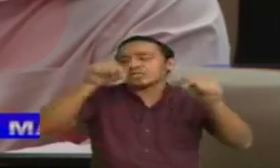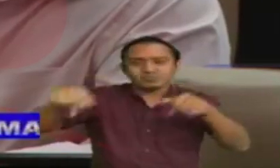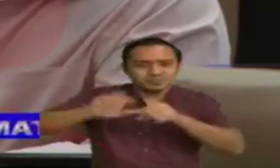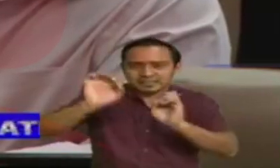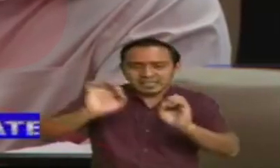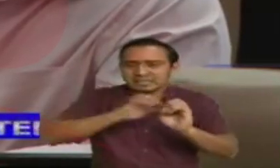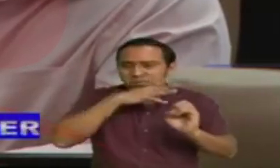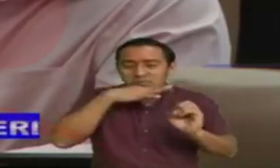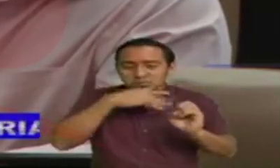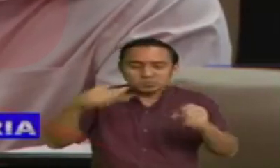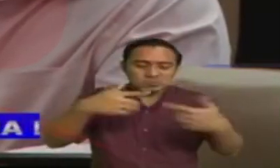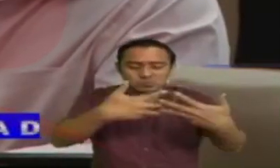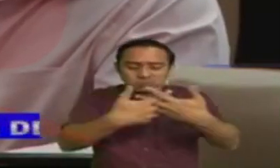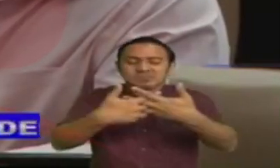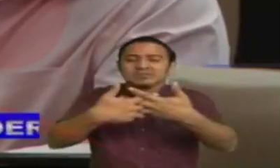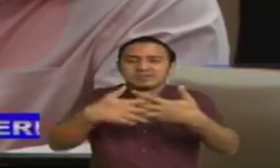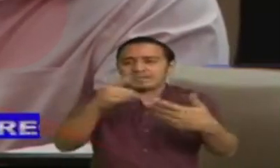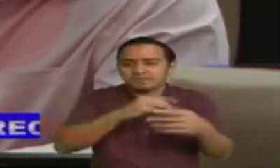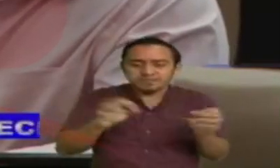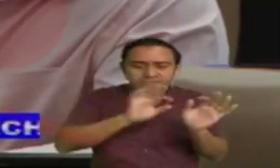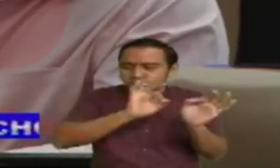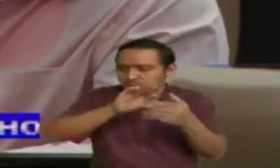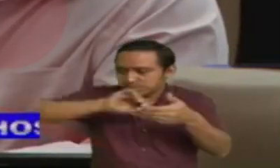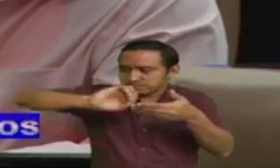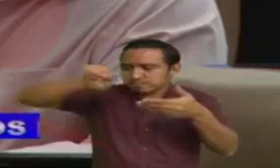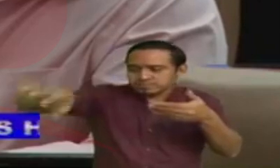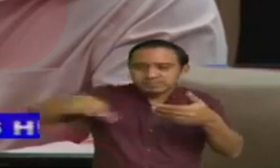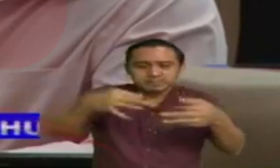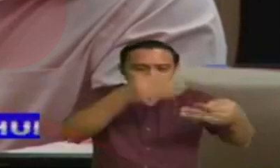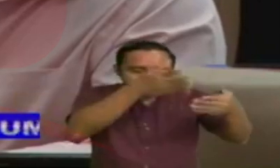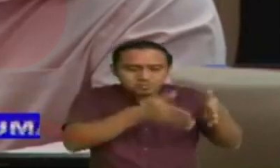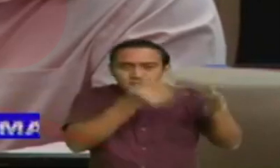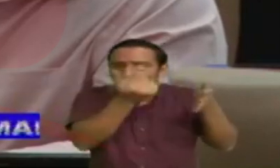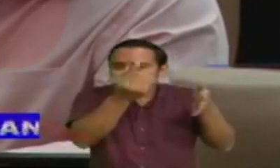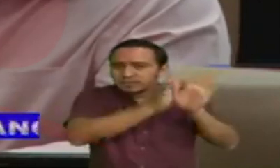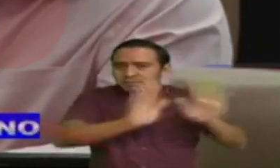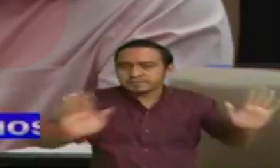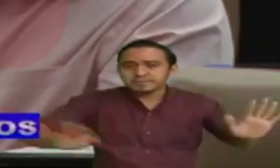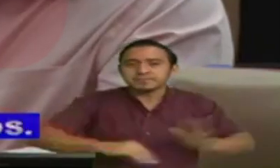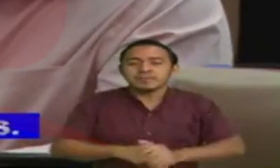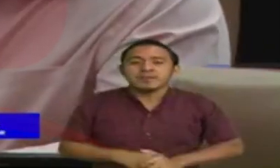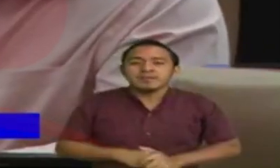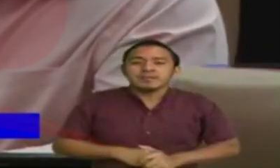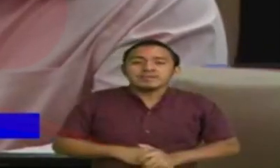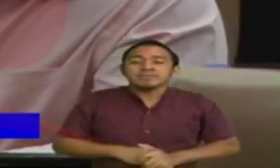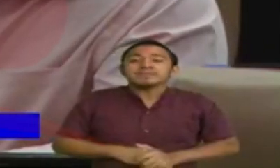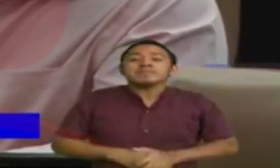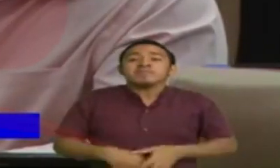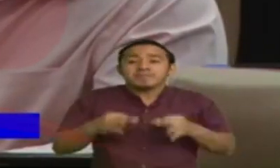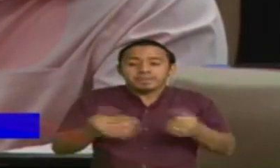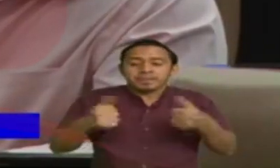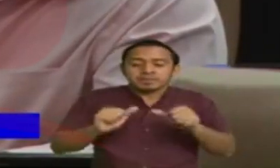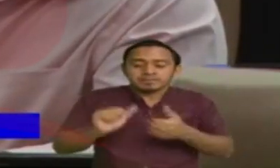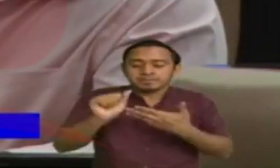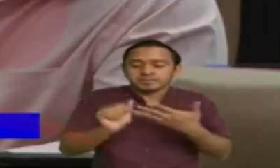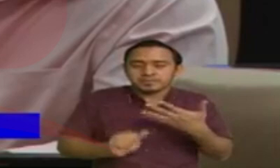contaminante, que interfieren de la debida aplicación de la legislación nicaragüense vigente de esta materia. En consecuencia, y conforme a lo